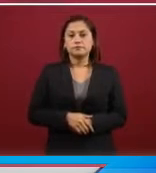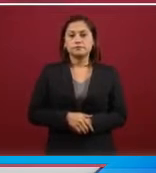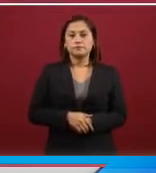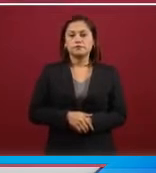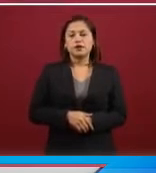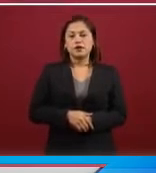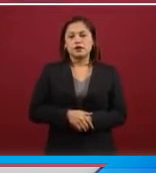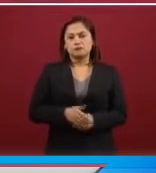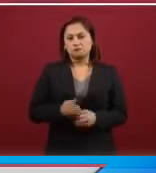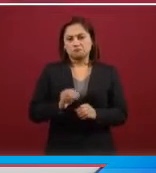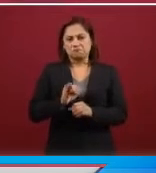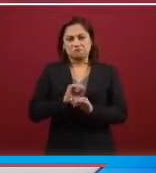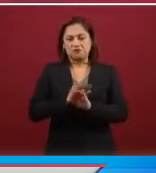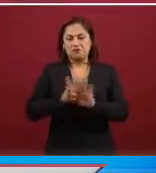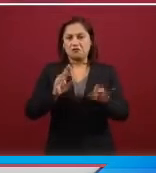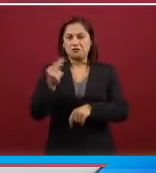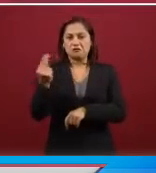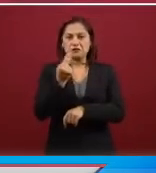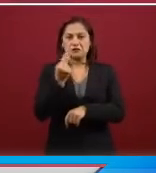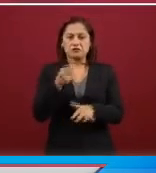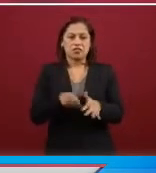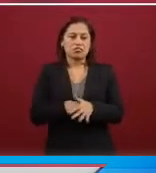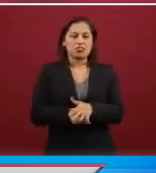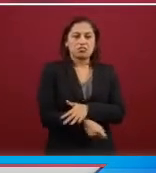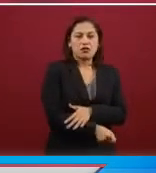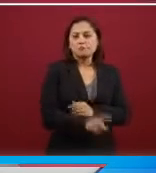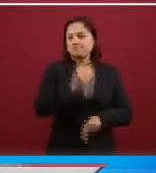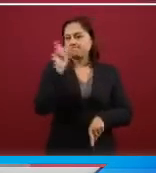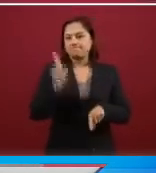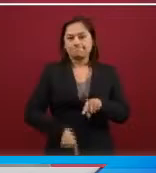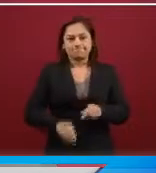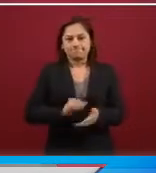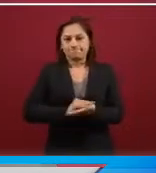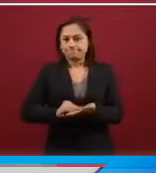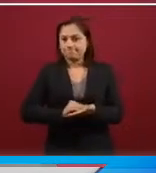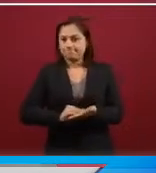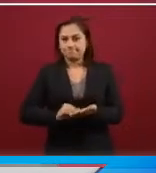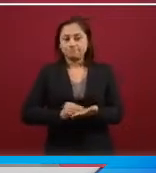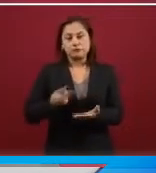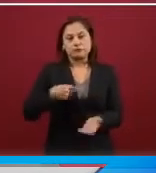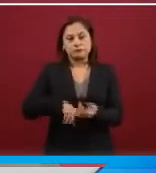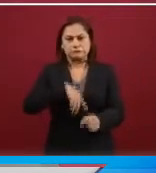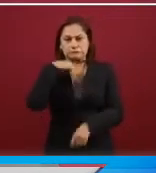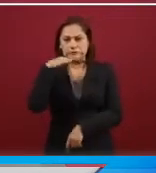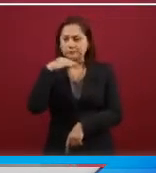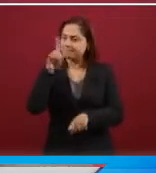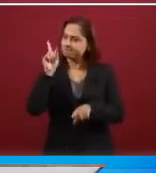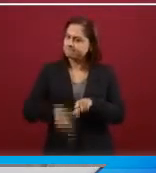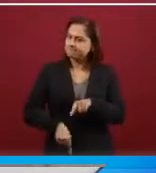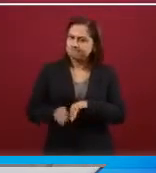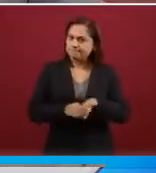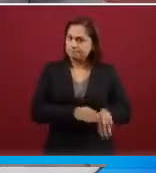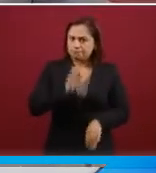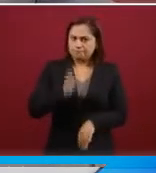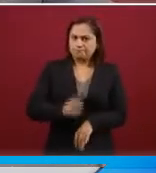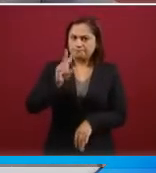y es el motivo principal de esta legislación. Se debe proteger los derechos de los ciudadanos y garantizar el derecho a disentir. No se afectan los derechos